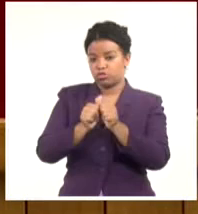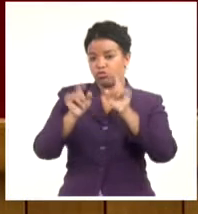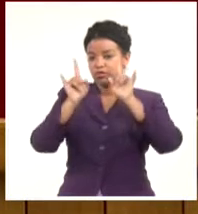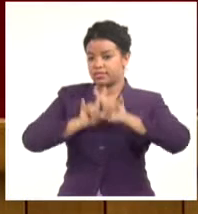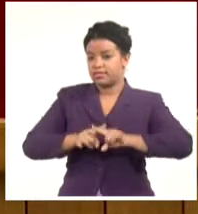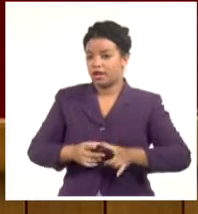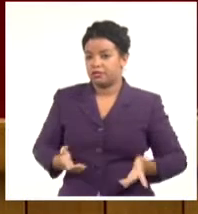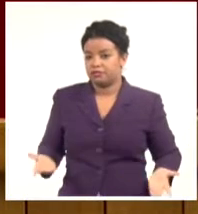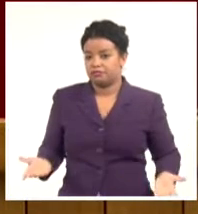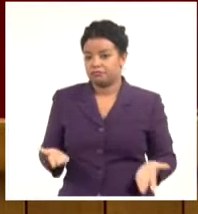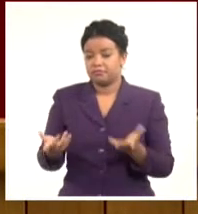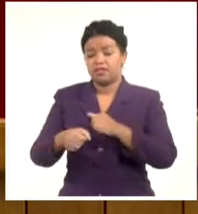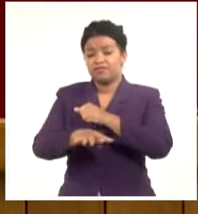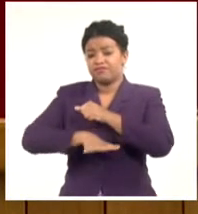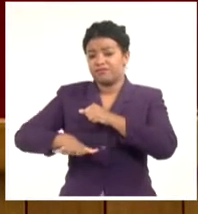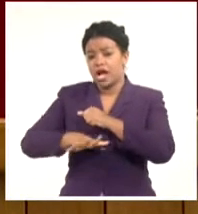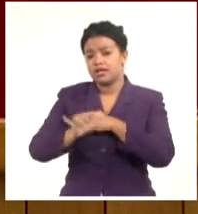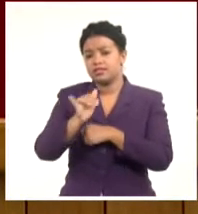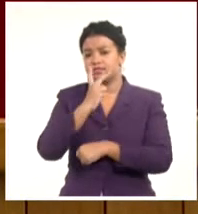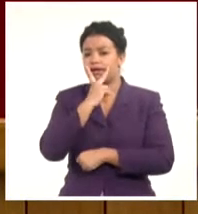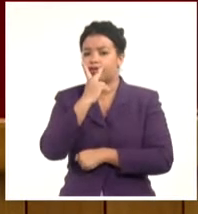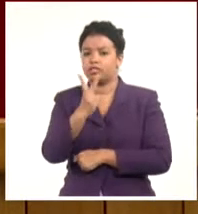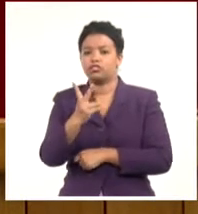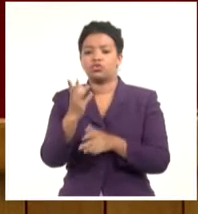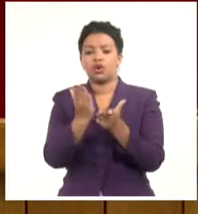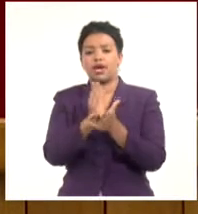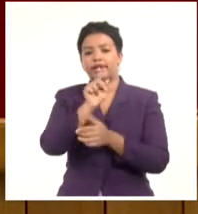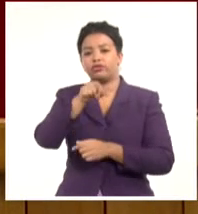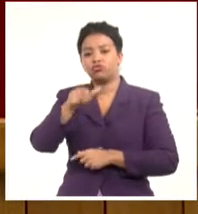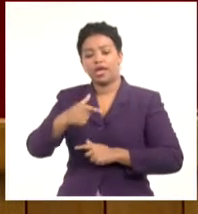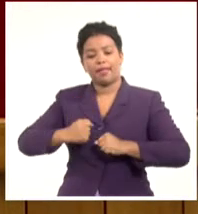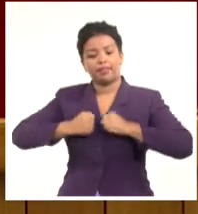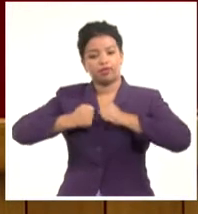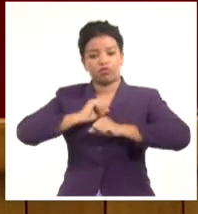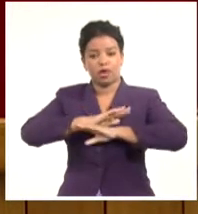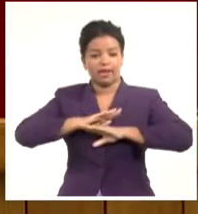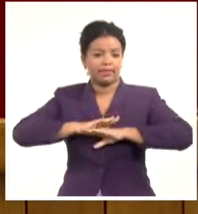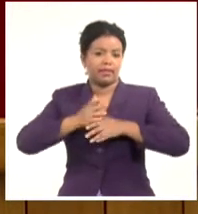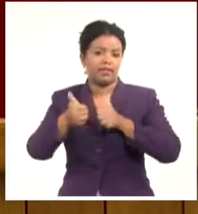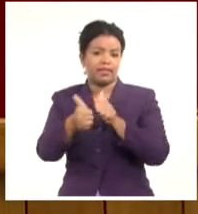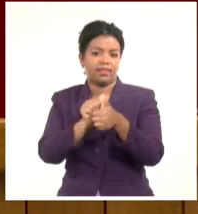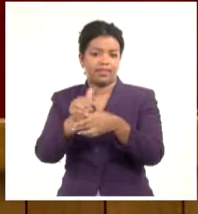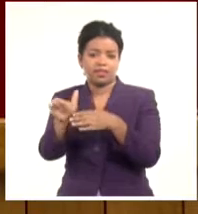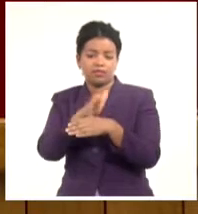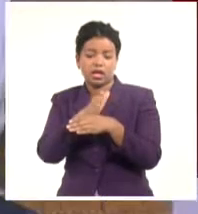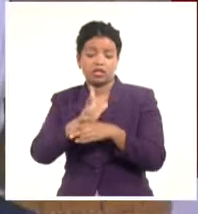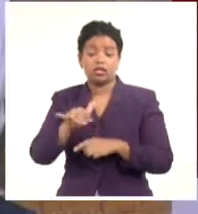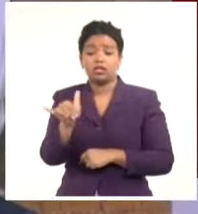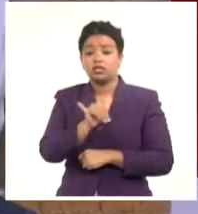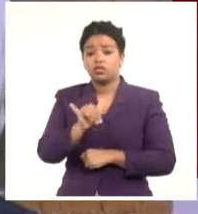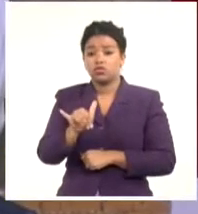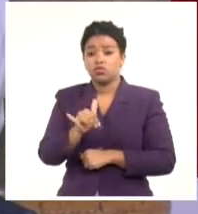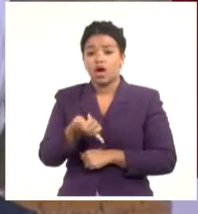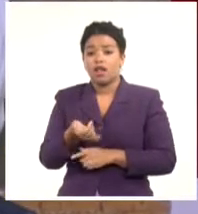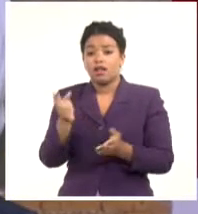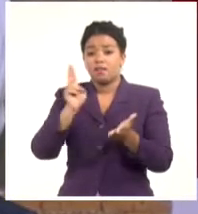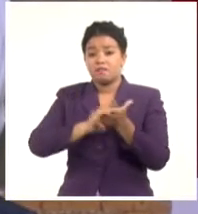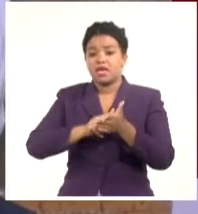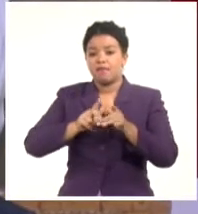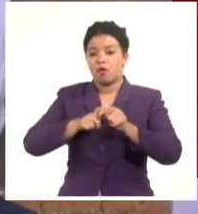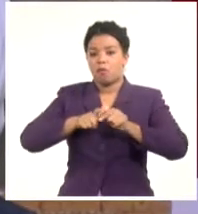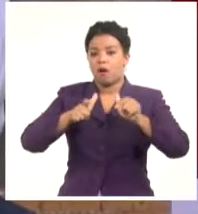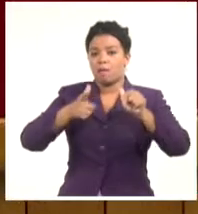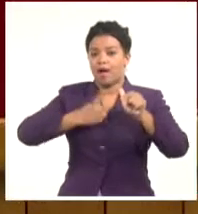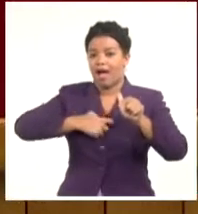desde la base y aumentar la atención a los estudiantes atletas de alto rendimiento y el respaldo al incremento de los miembros del movimiento de artistas